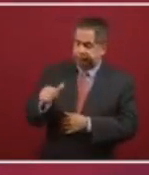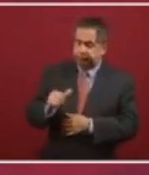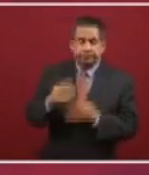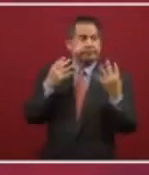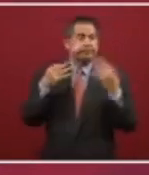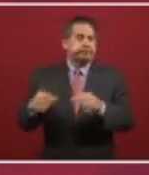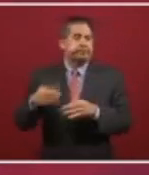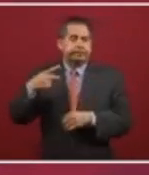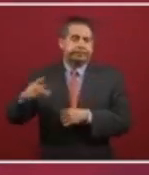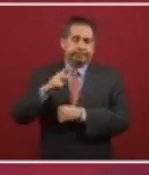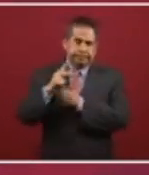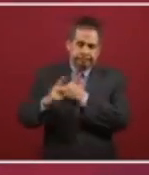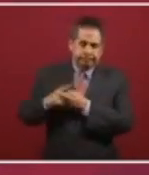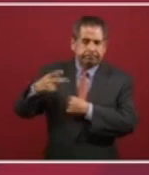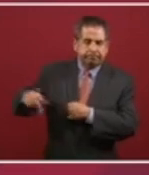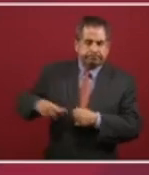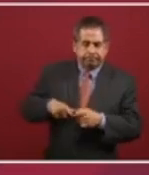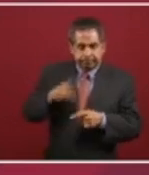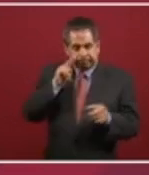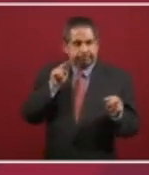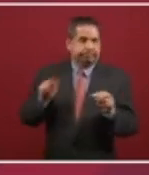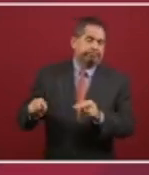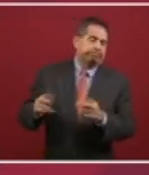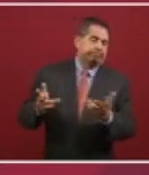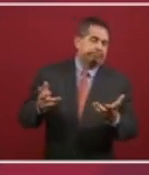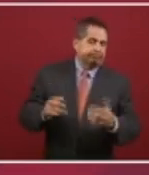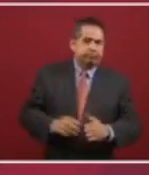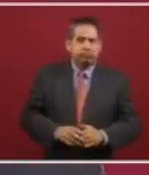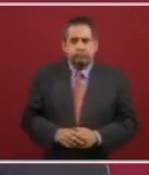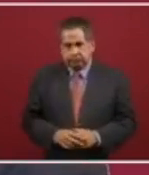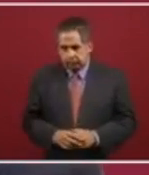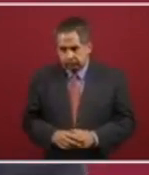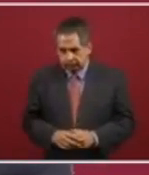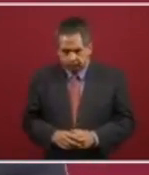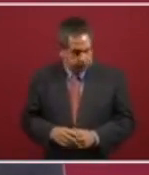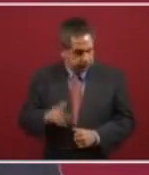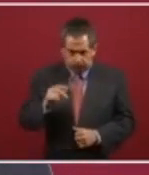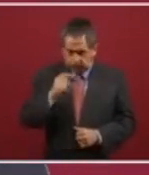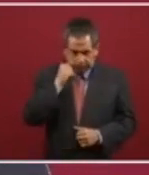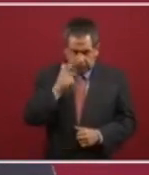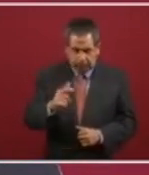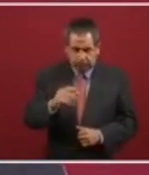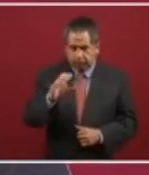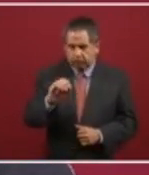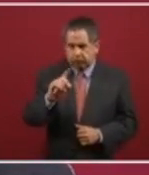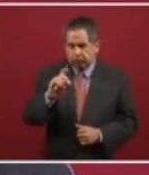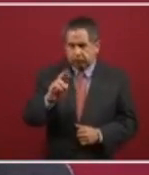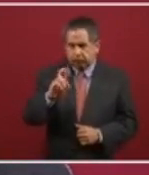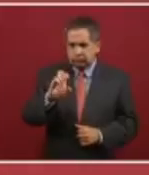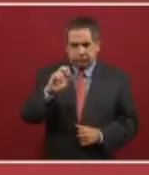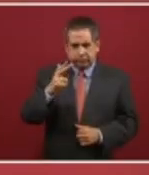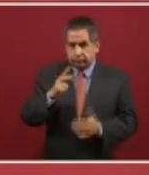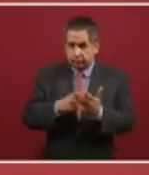países y a sus gobiernos. No queremos Odebrecht.